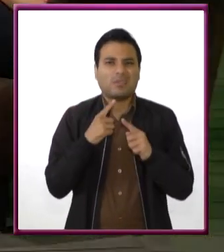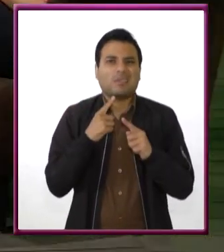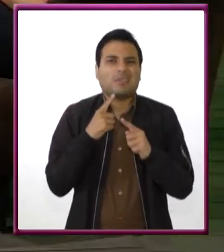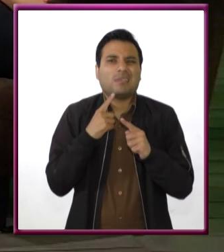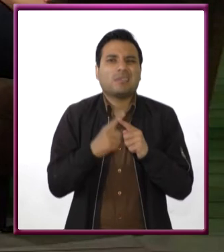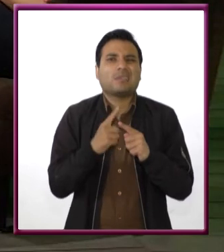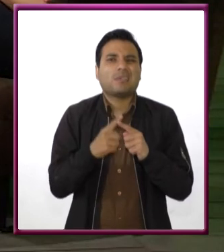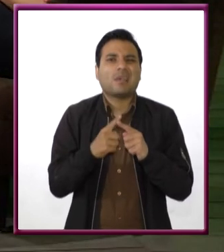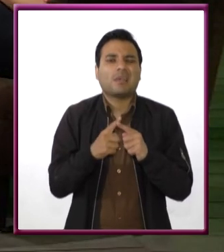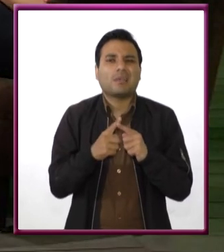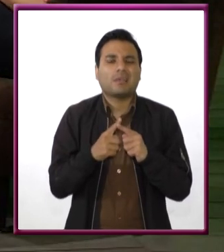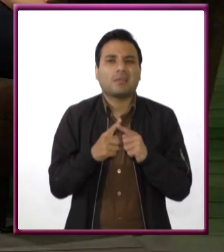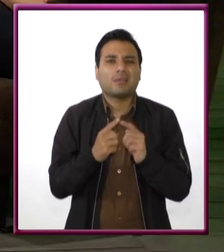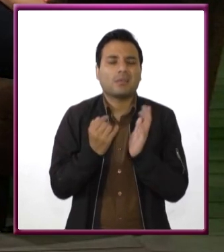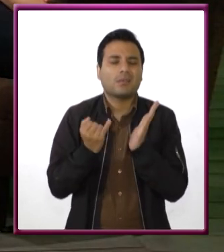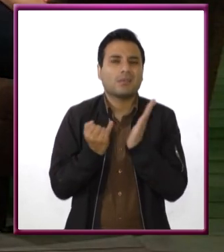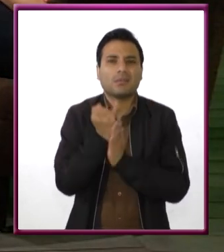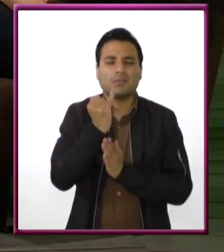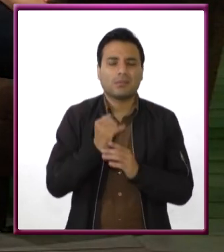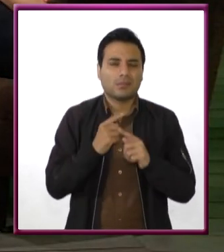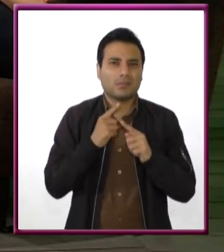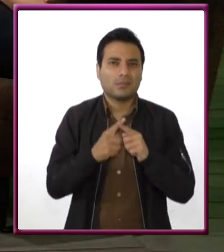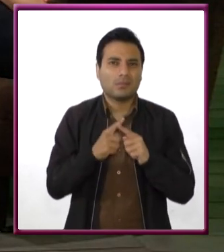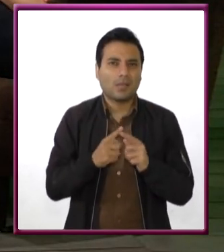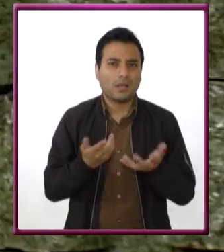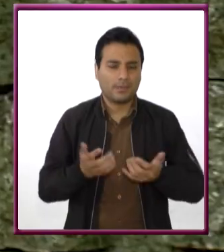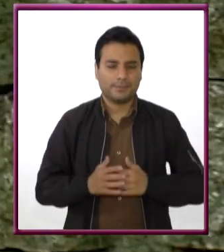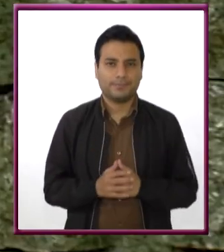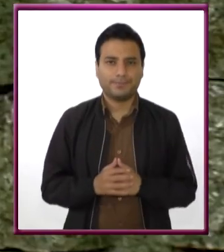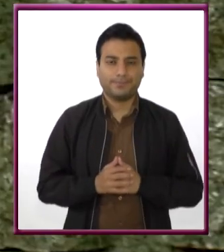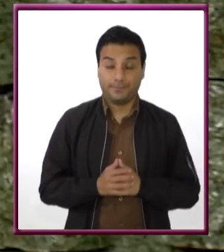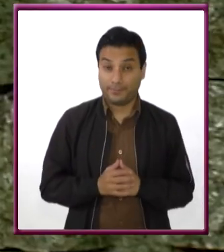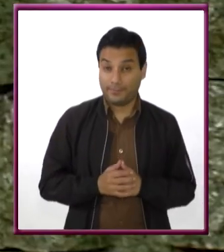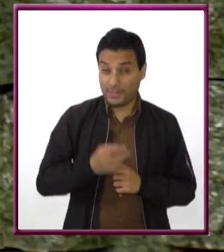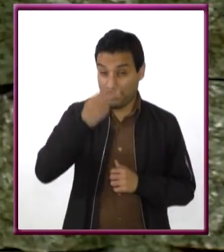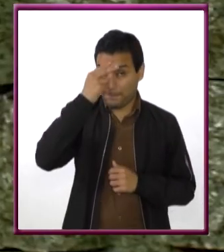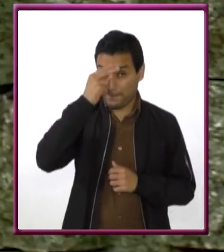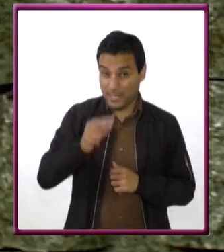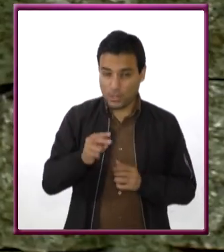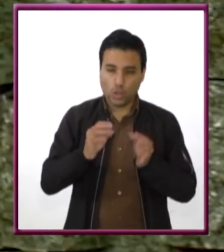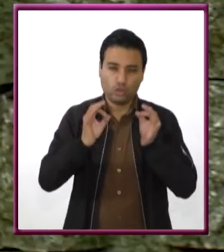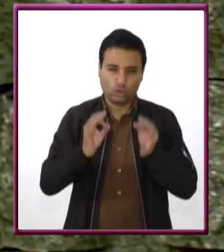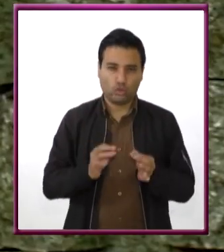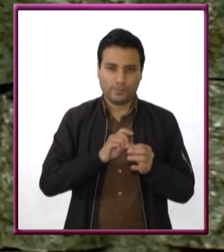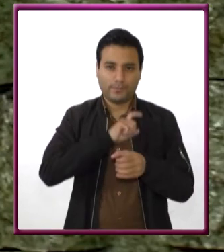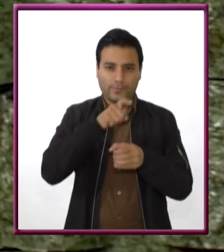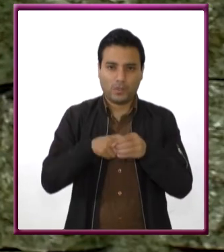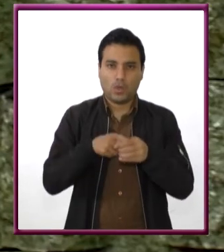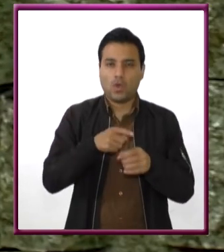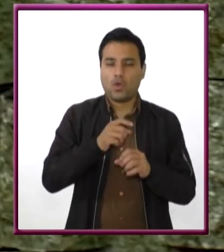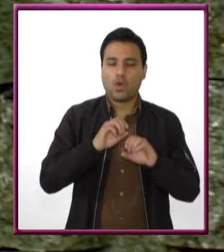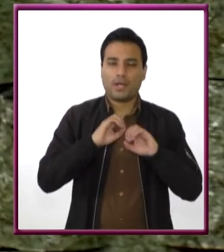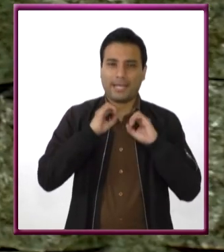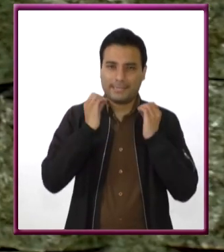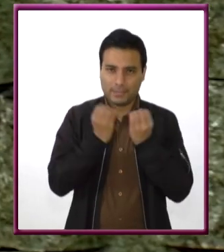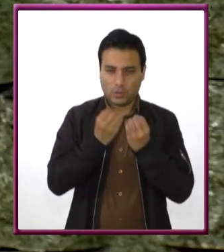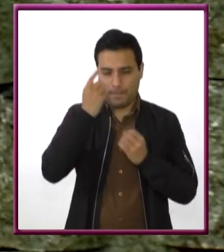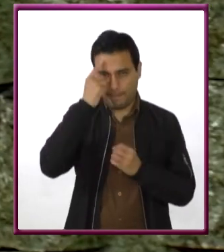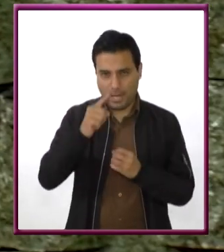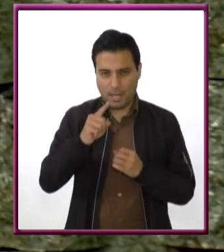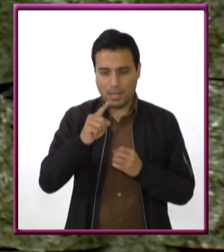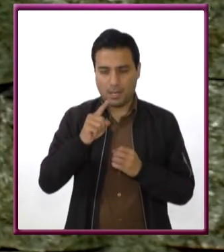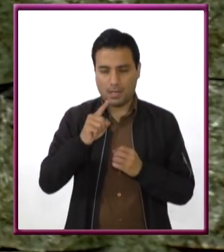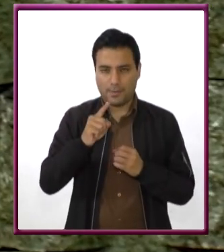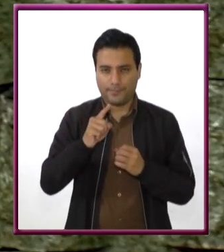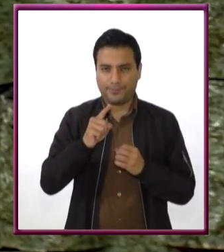superiores a lo que puede perjudicar a la población? México forma parte de la Organización para la Cooperación y el Desarrollo